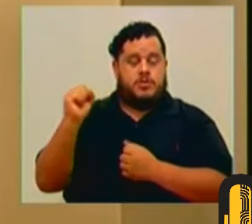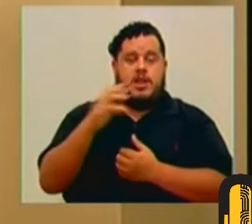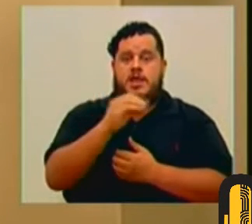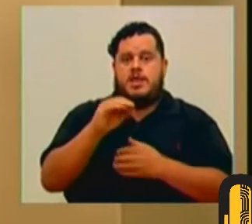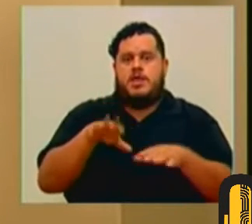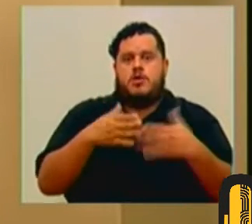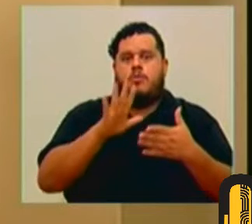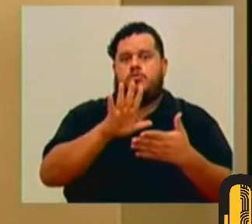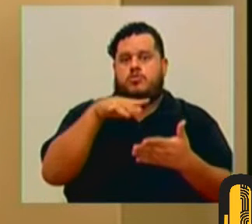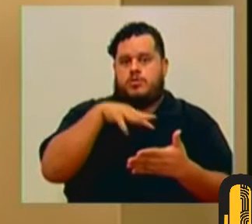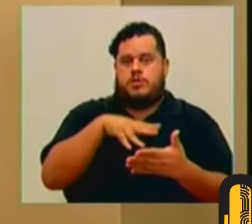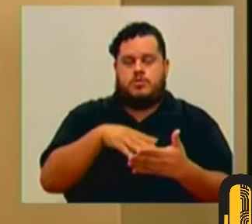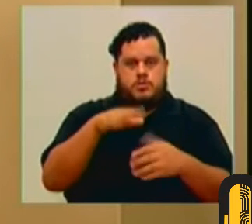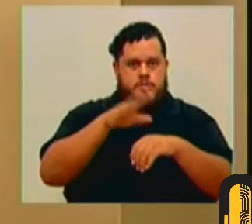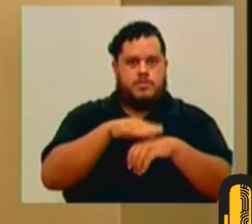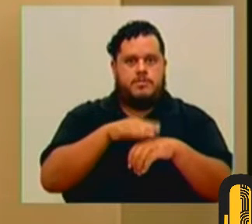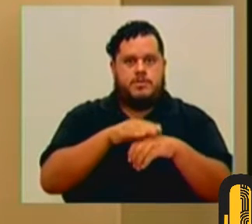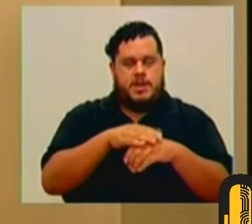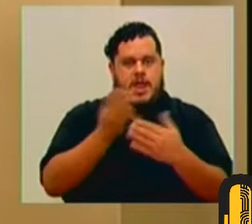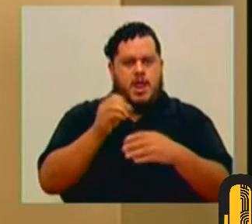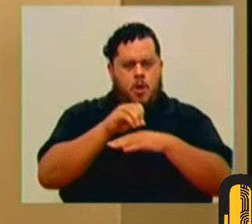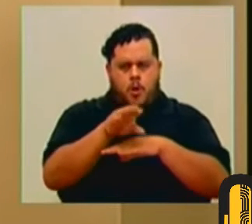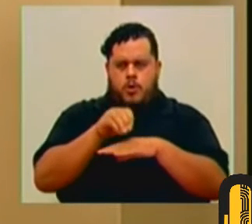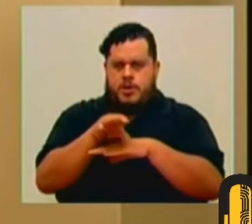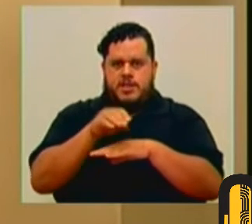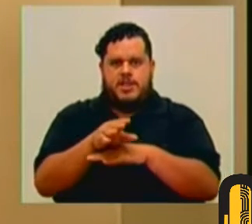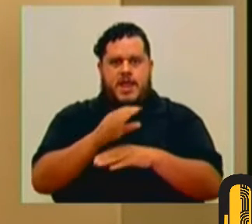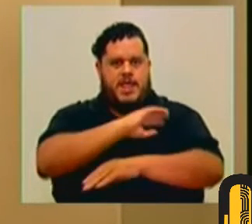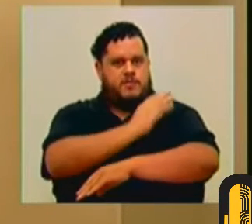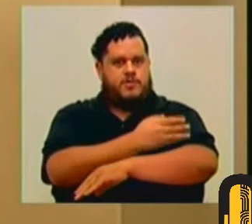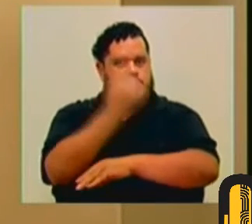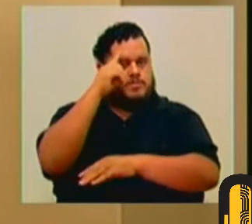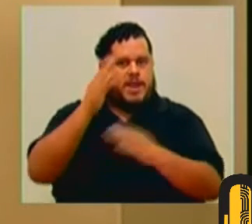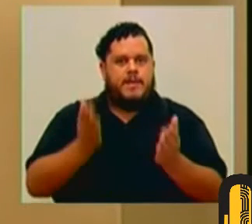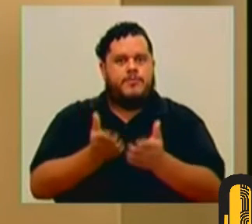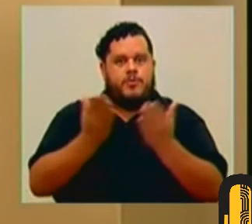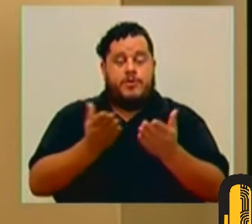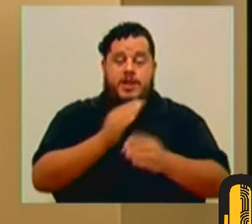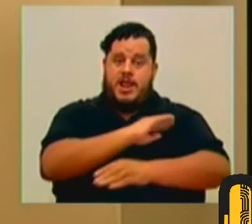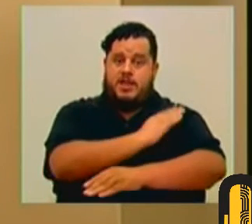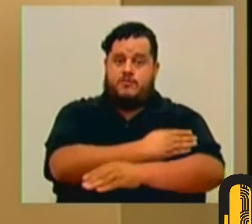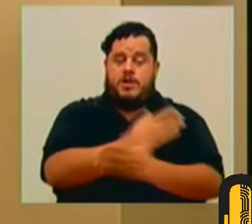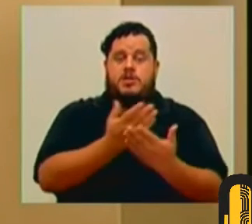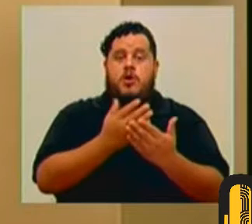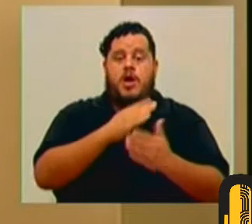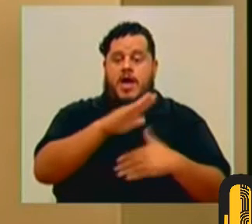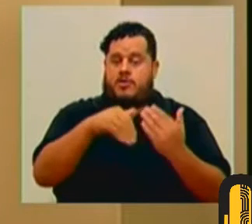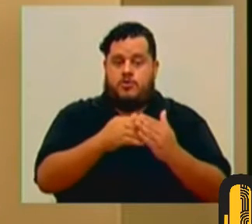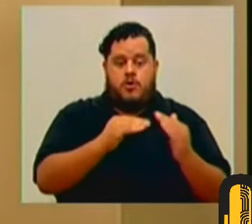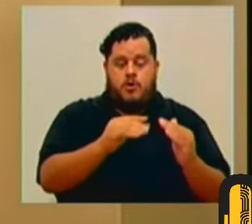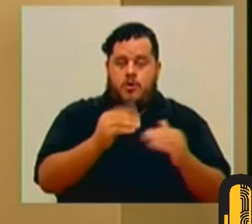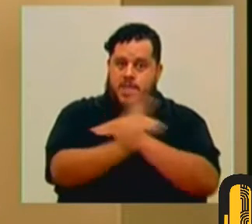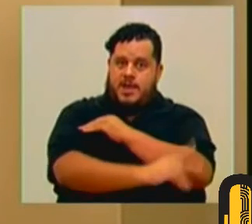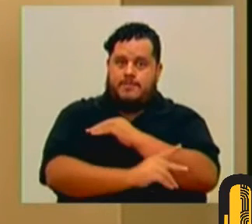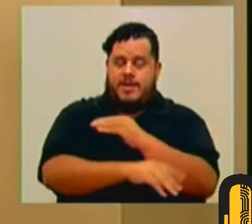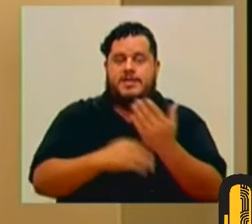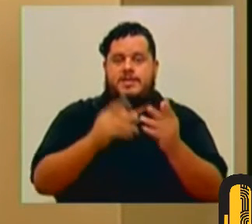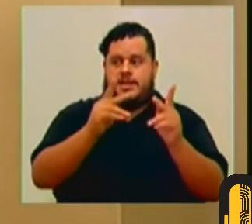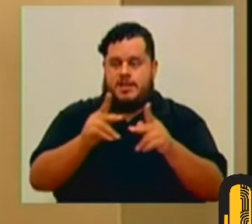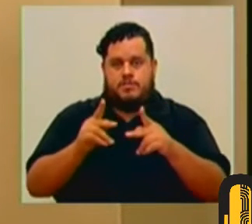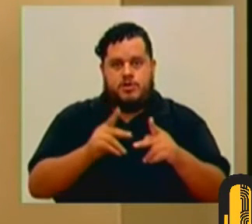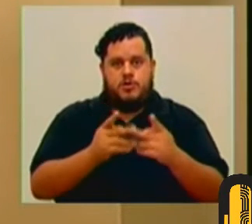sus estudios permitirán orientar esfuerzos para promover el esfuerzo de habitantes del país en tiempos de pandemia. Esto en el marco